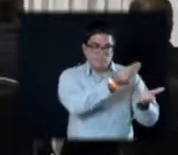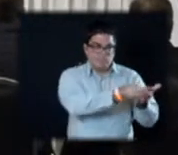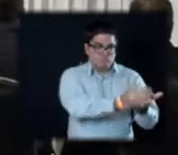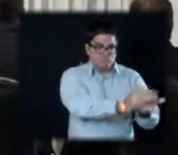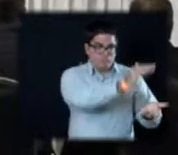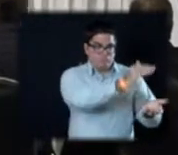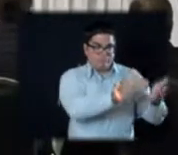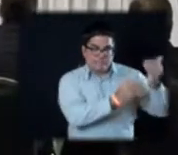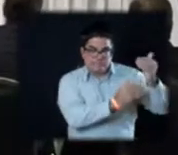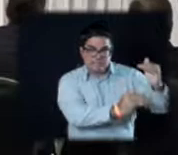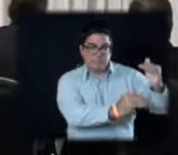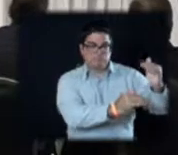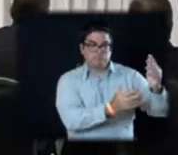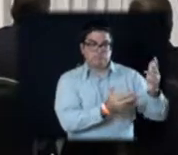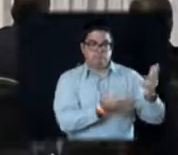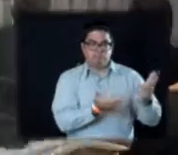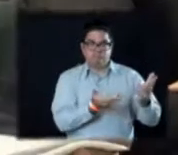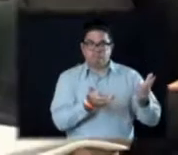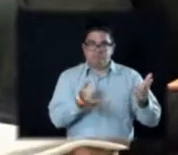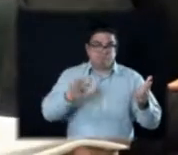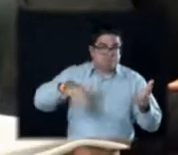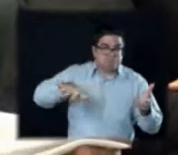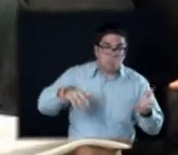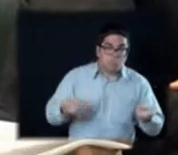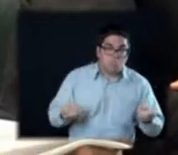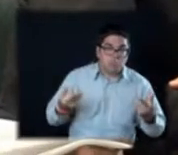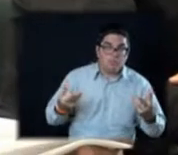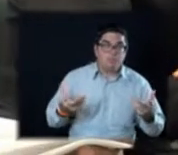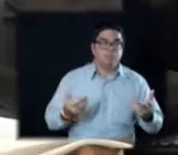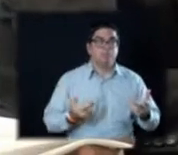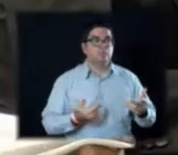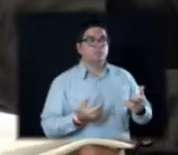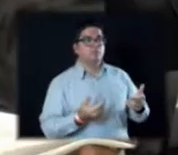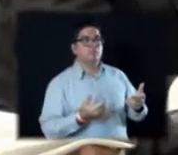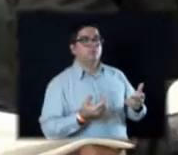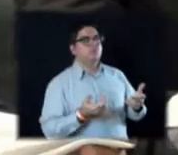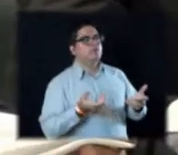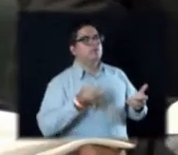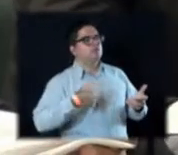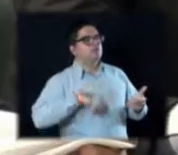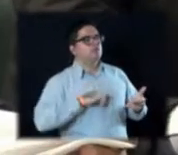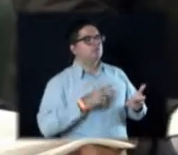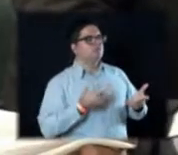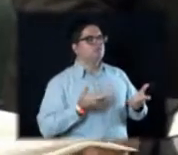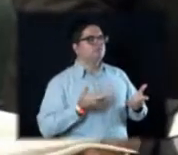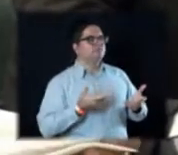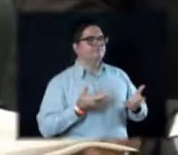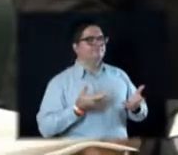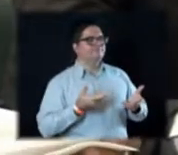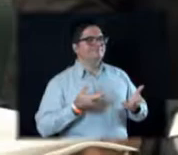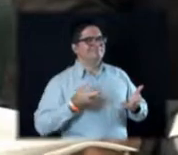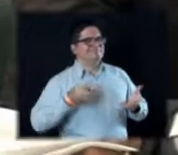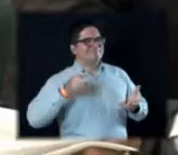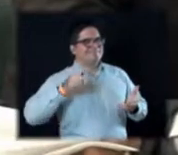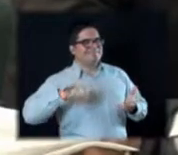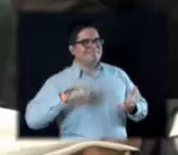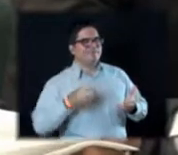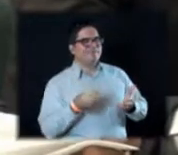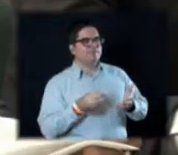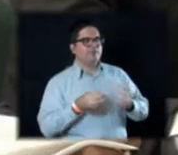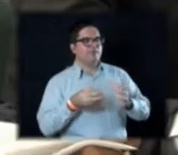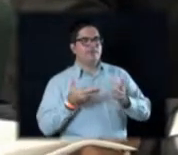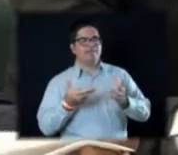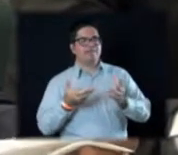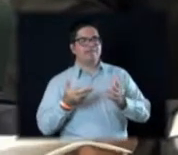y la naturaleza de esas restricciones versus tenemos expedientes que requieren, necesitaría más tiempo